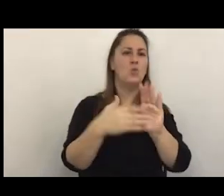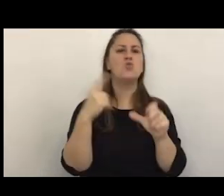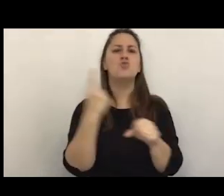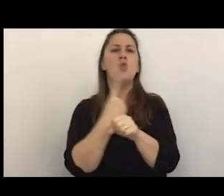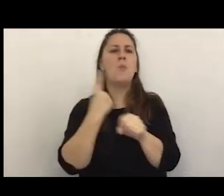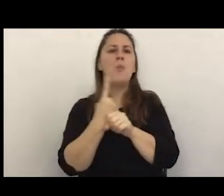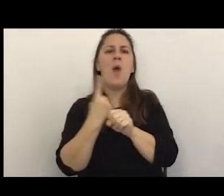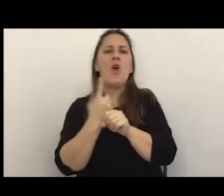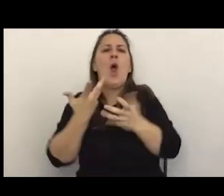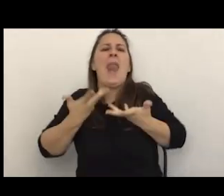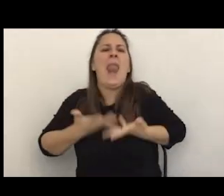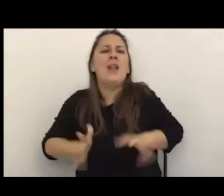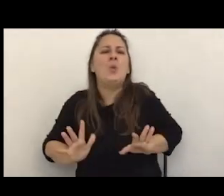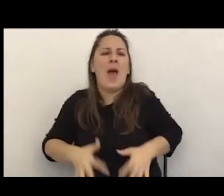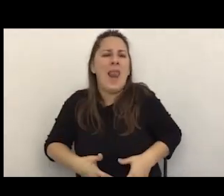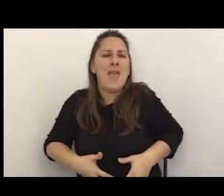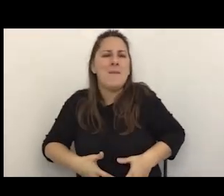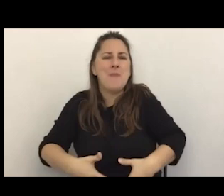manera natural.